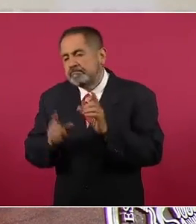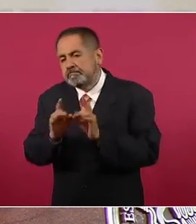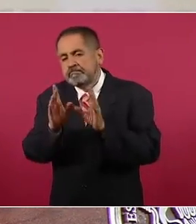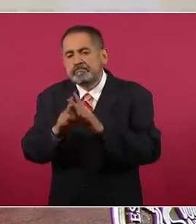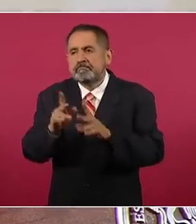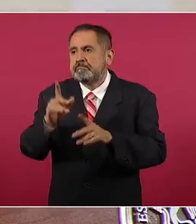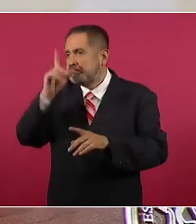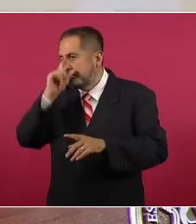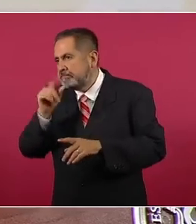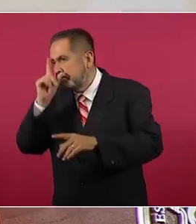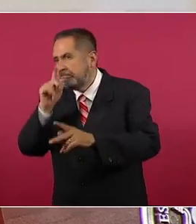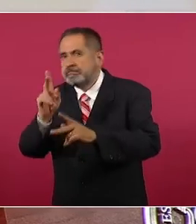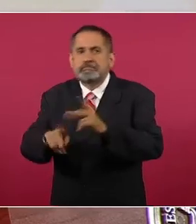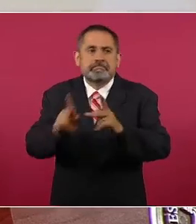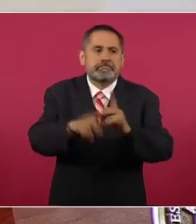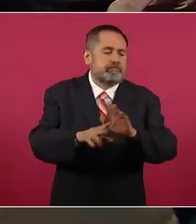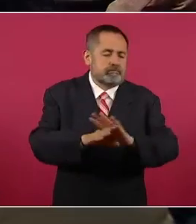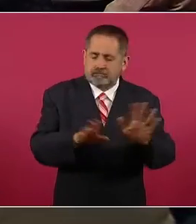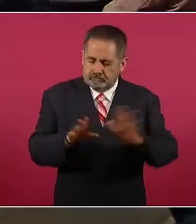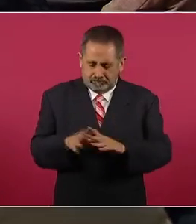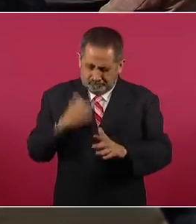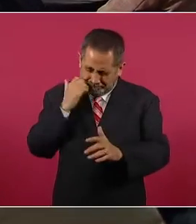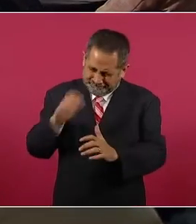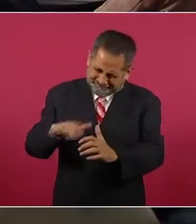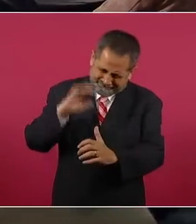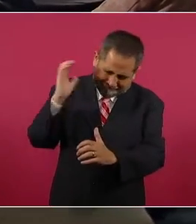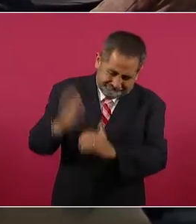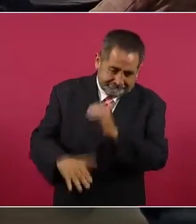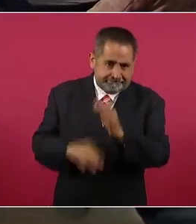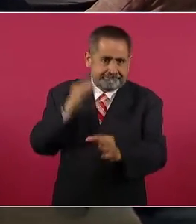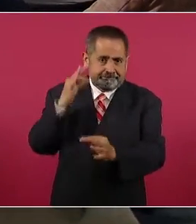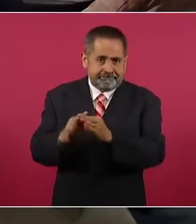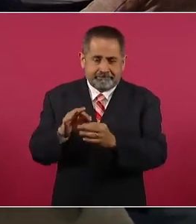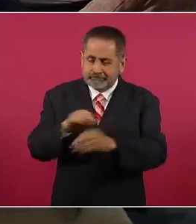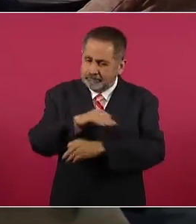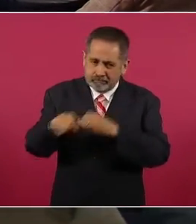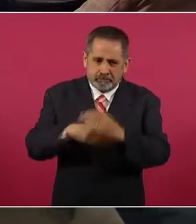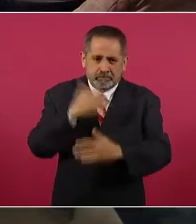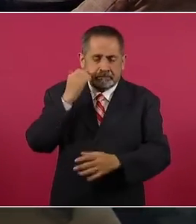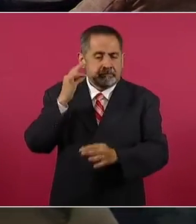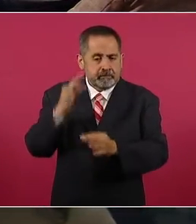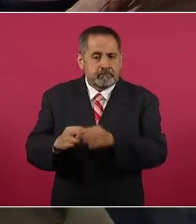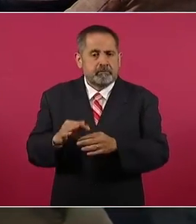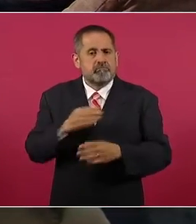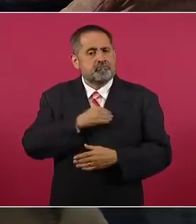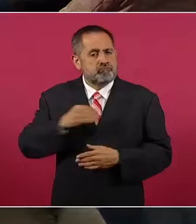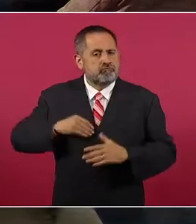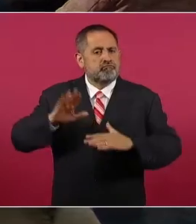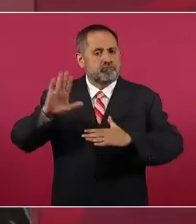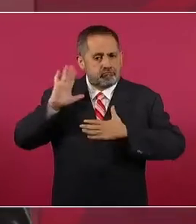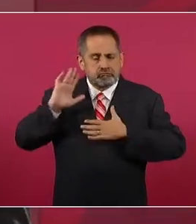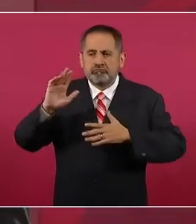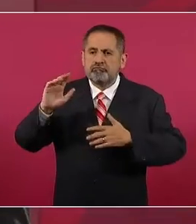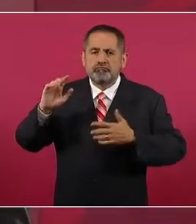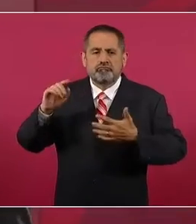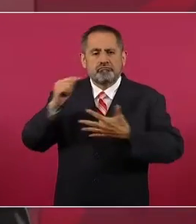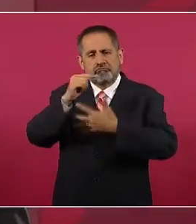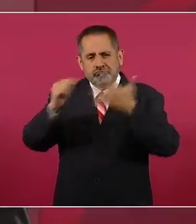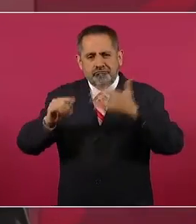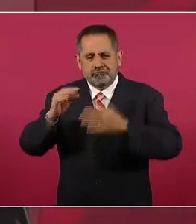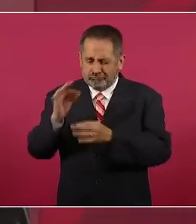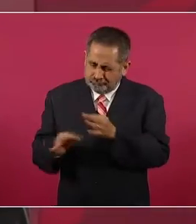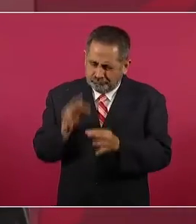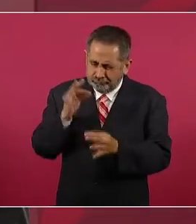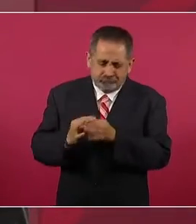obras en proceso y quiero terminar todo y cumplir todos mis compromisos y